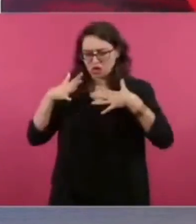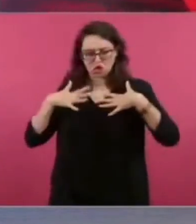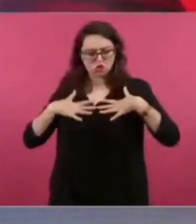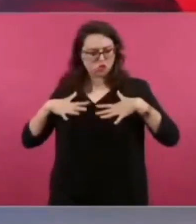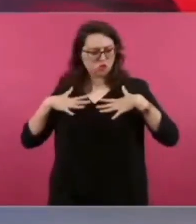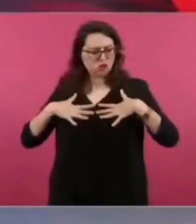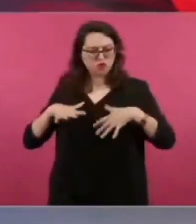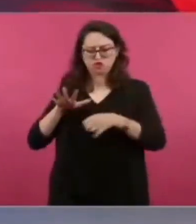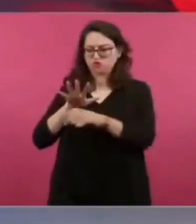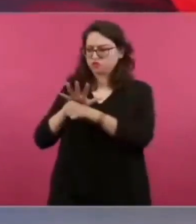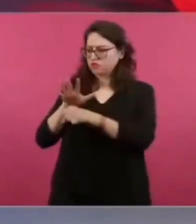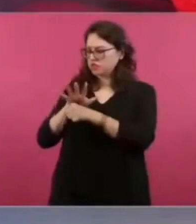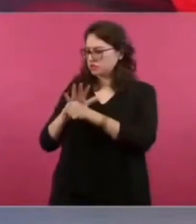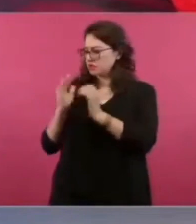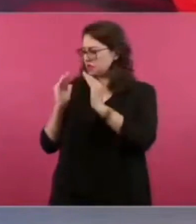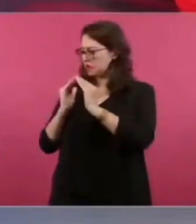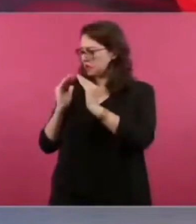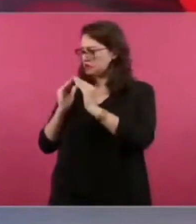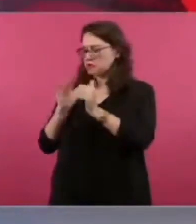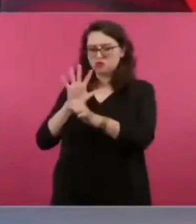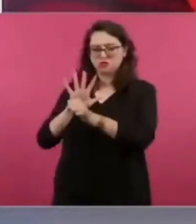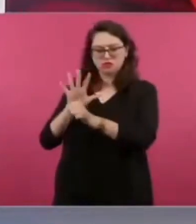aumentará en proporciones